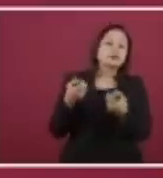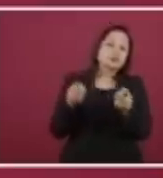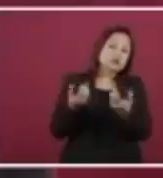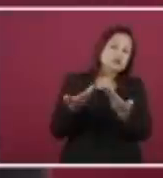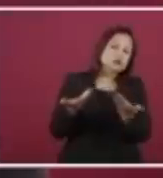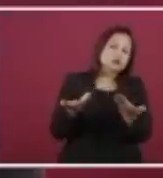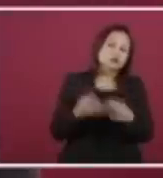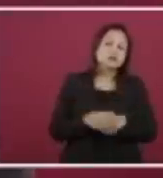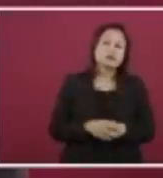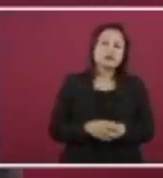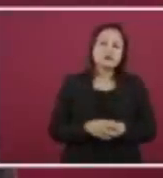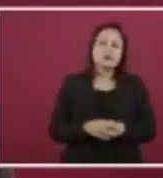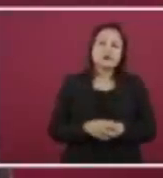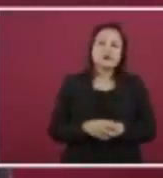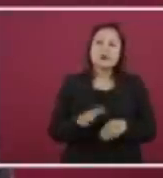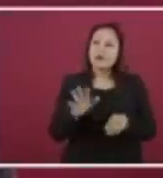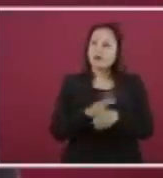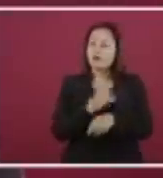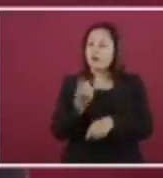nosotros no hemos